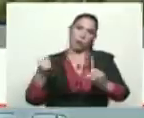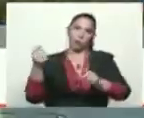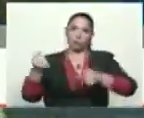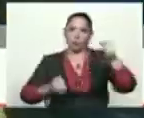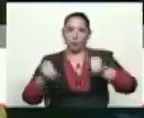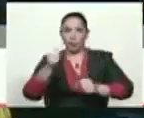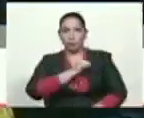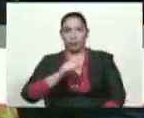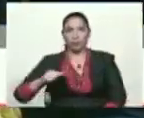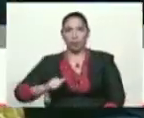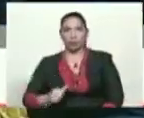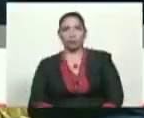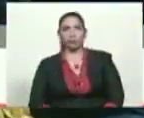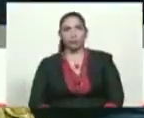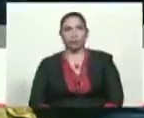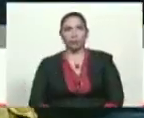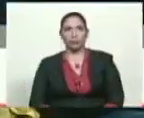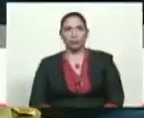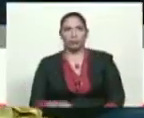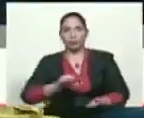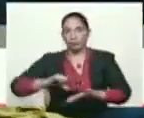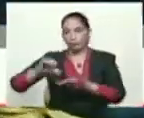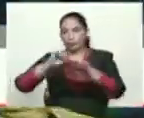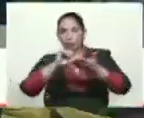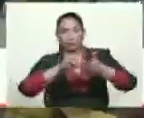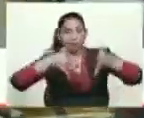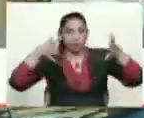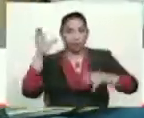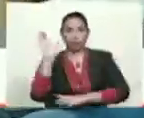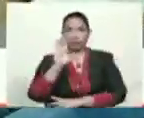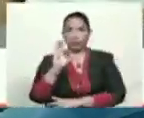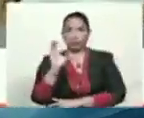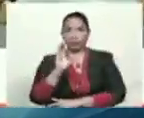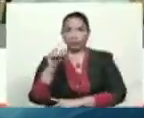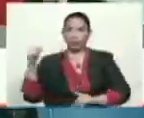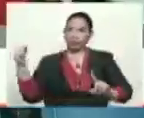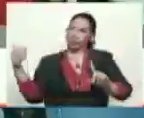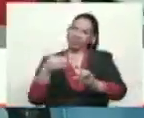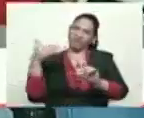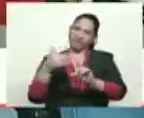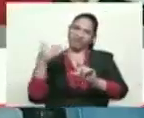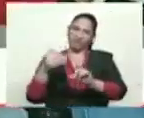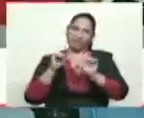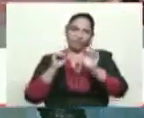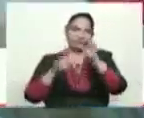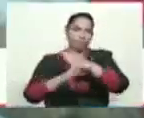privado en ciudades grandes como caracas sabotaje permanente